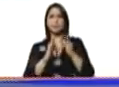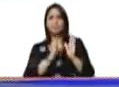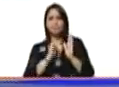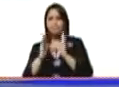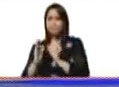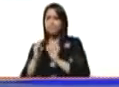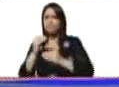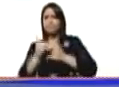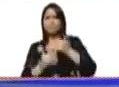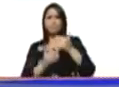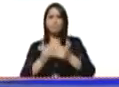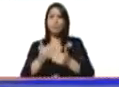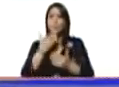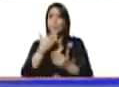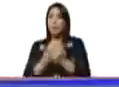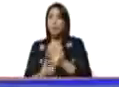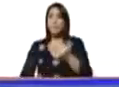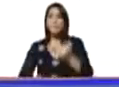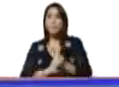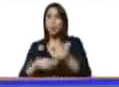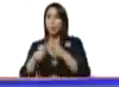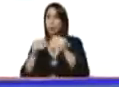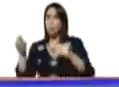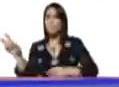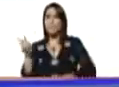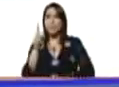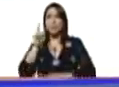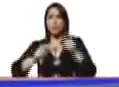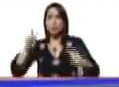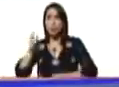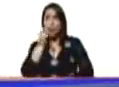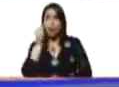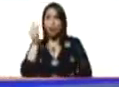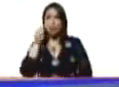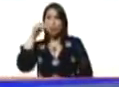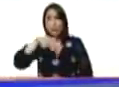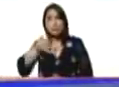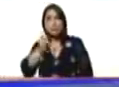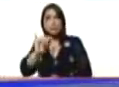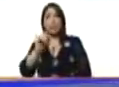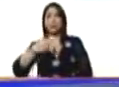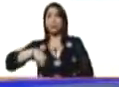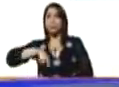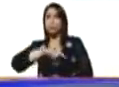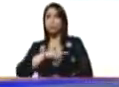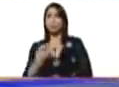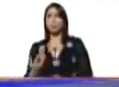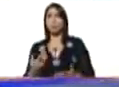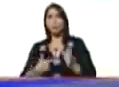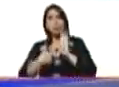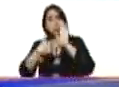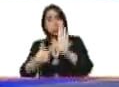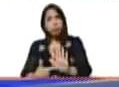Yo les pedí el apoyo a todos los venezolanos y venezolanas, y aquí están los resultados en la encuesta.